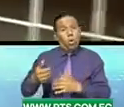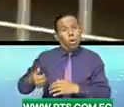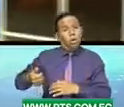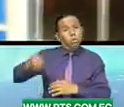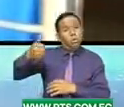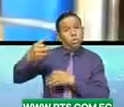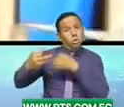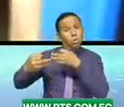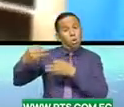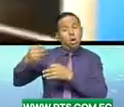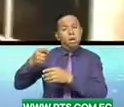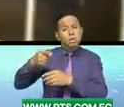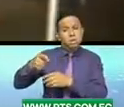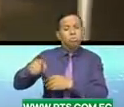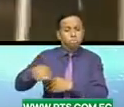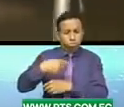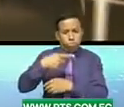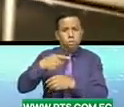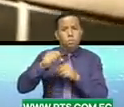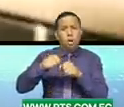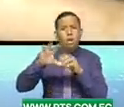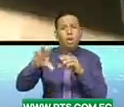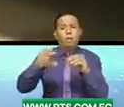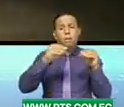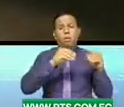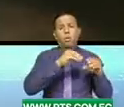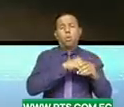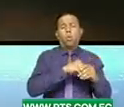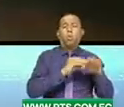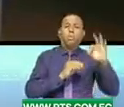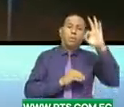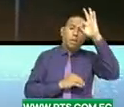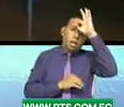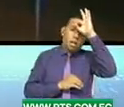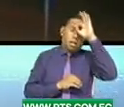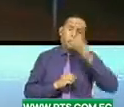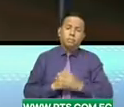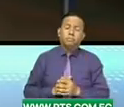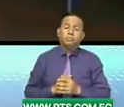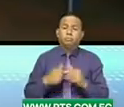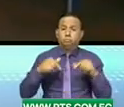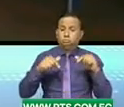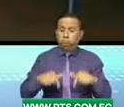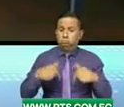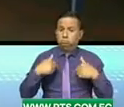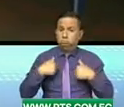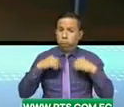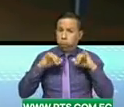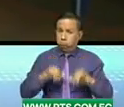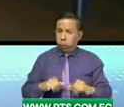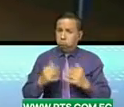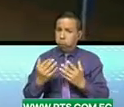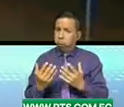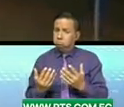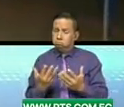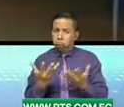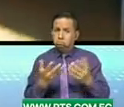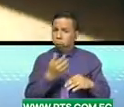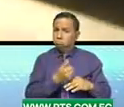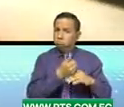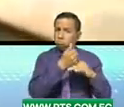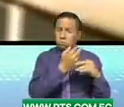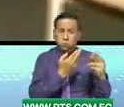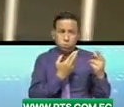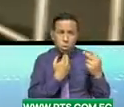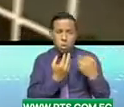corpus' parcial nosotros vamos a continuar en este sitio esperando a ver si es que hay alguna novedad o algún pronunciamiento de alguna autoridad y si